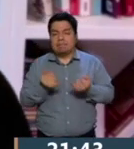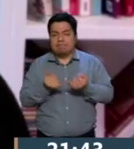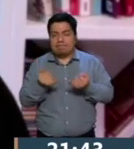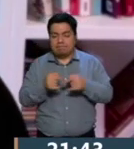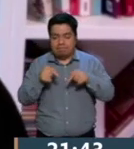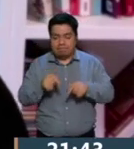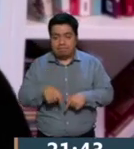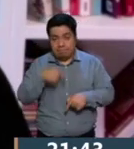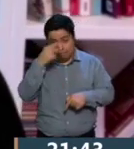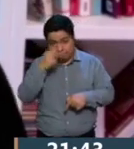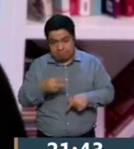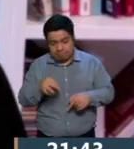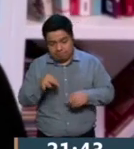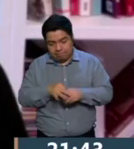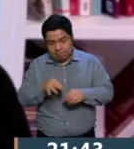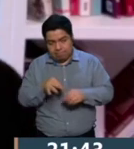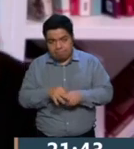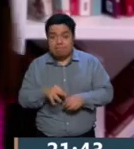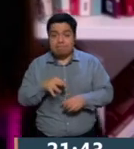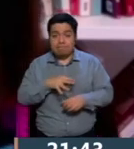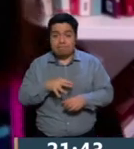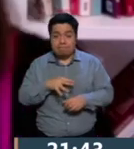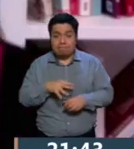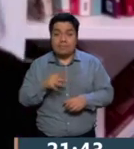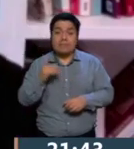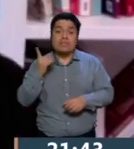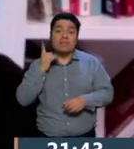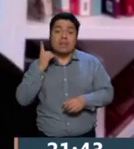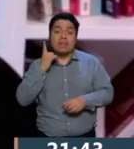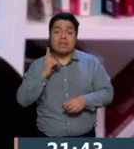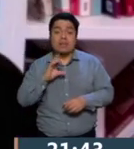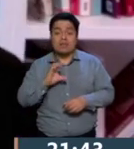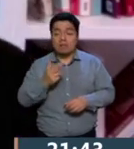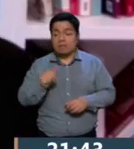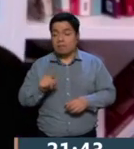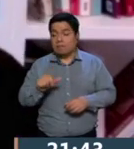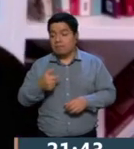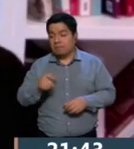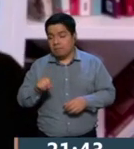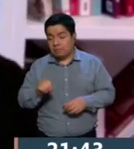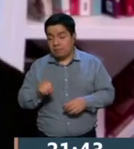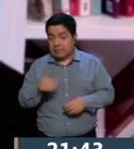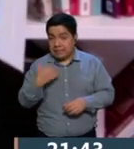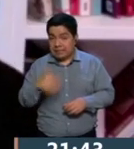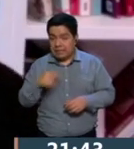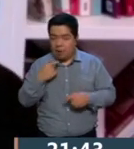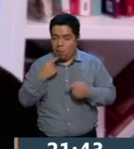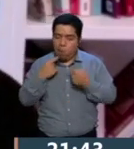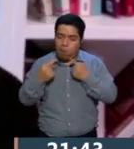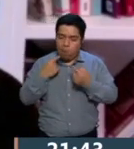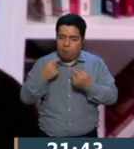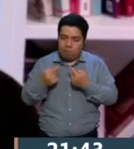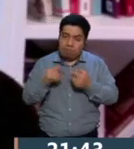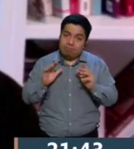es importantísimo, porque nosotros tenemos además un diputado chilango, ¿eh? Y ahí hay toda una discusión y controversias,